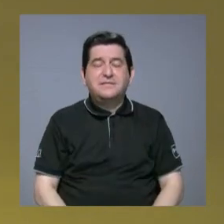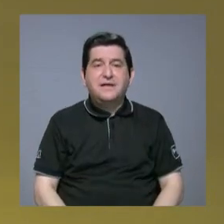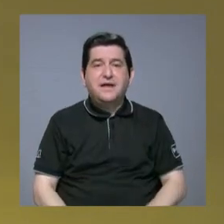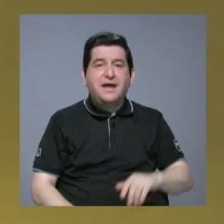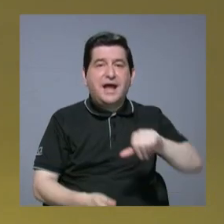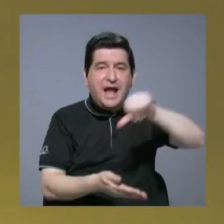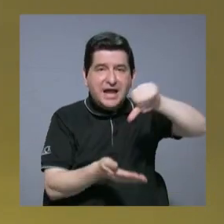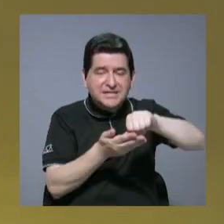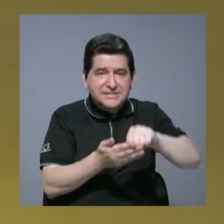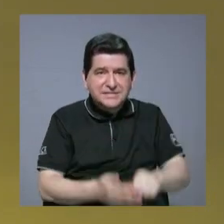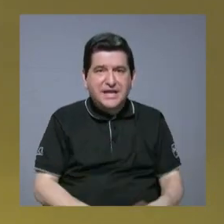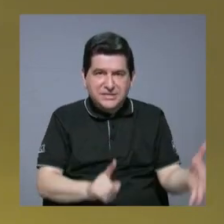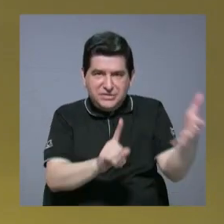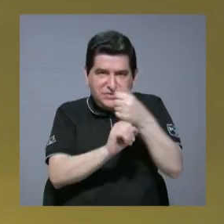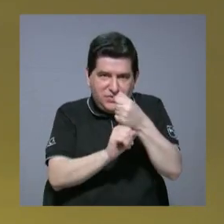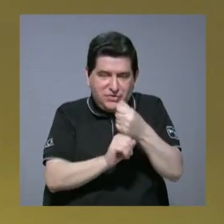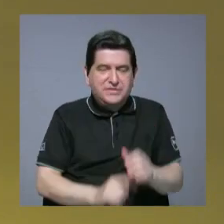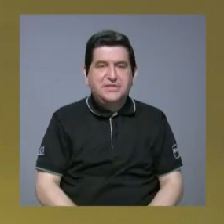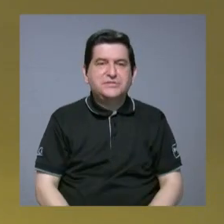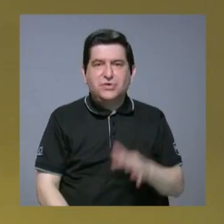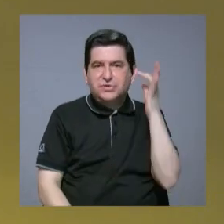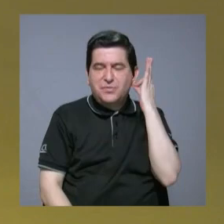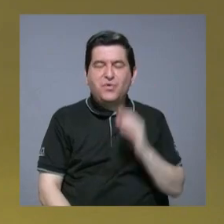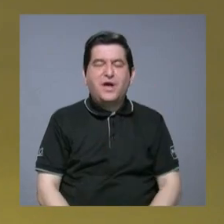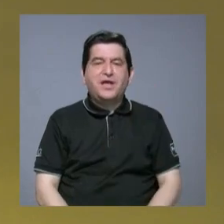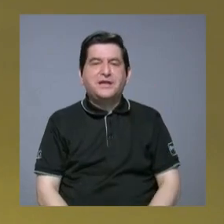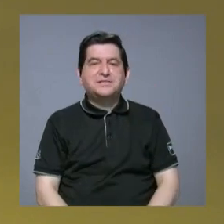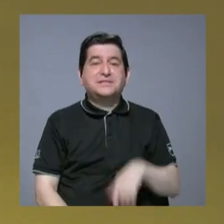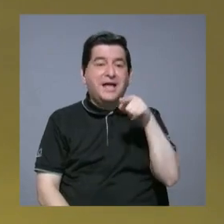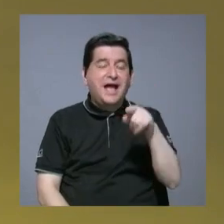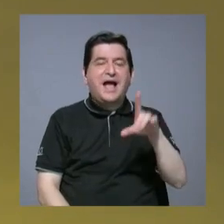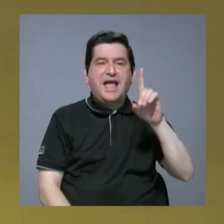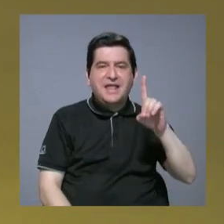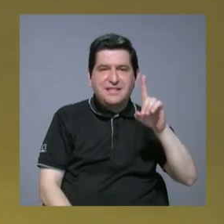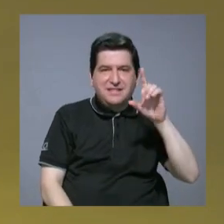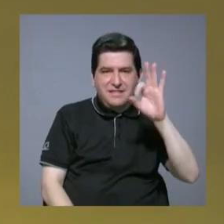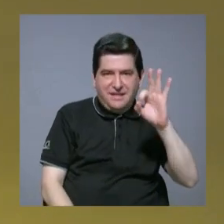para mujeres del Distrito Federal en su limusina. Entonces,